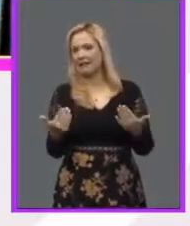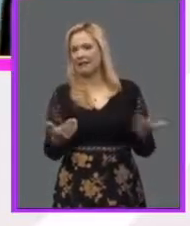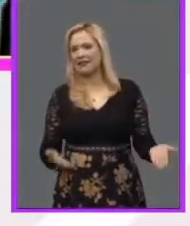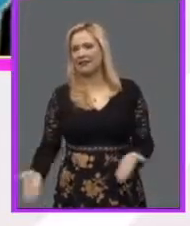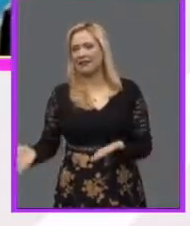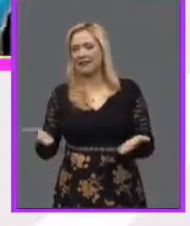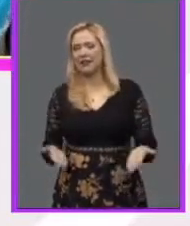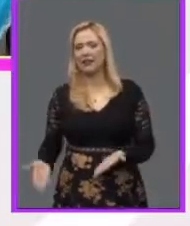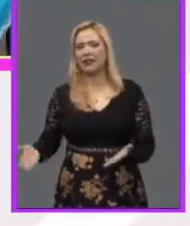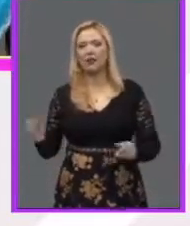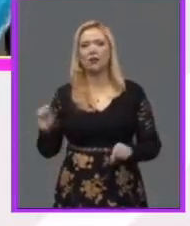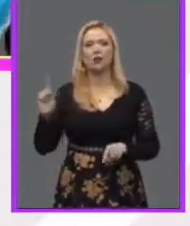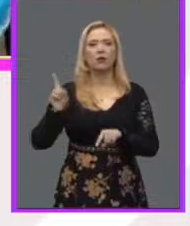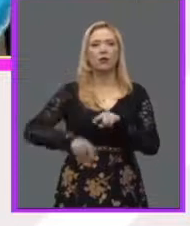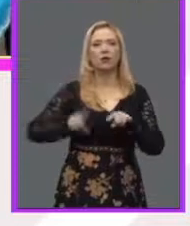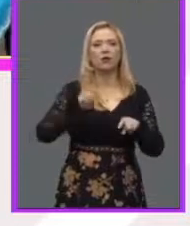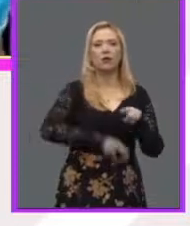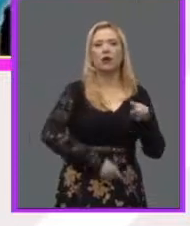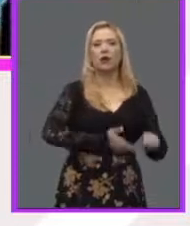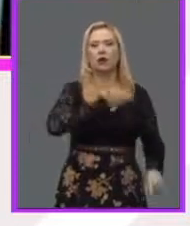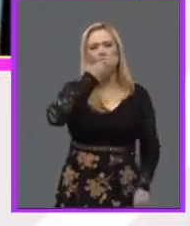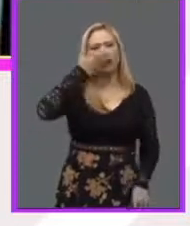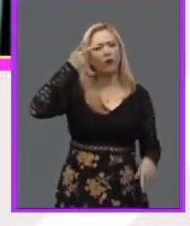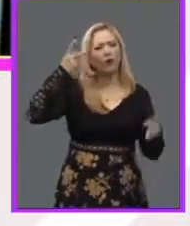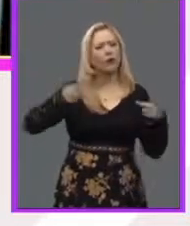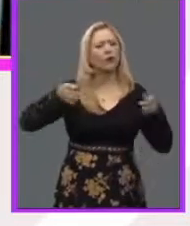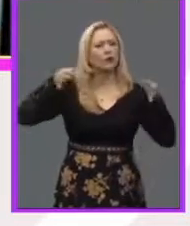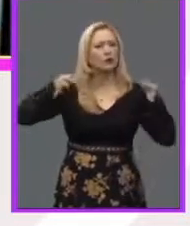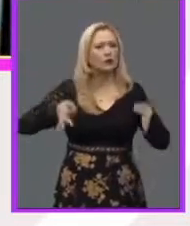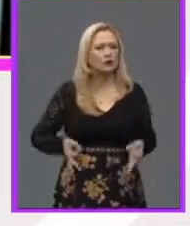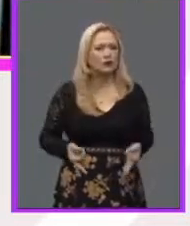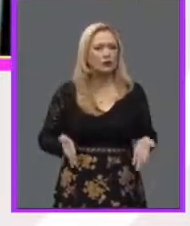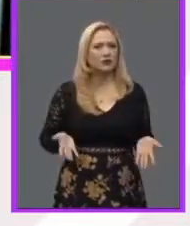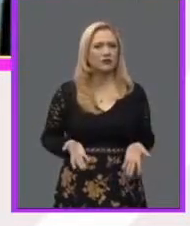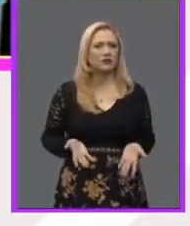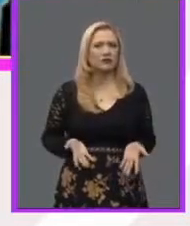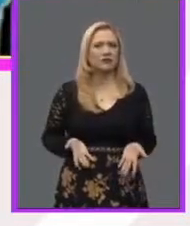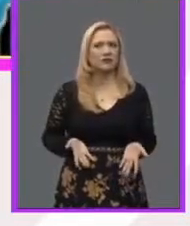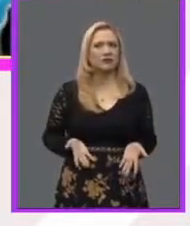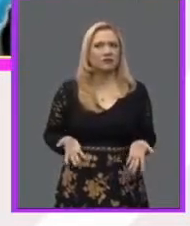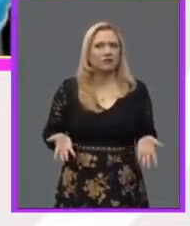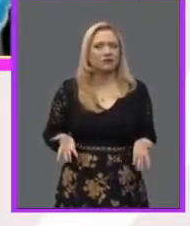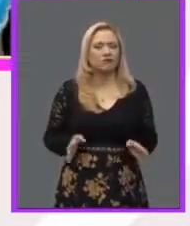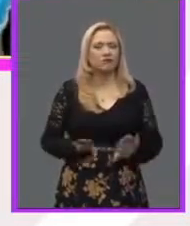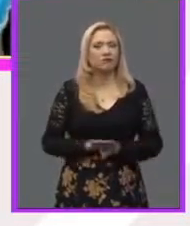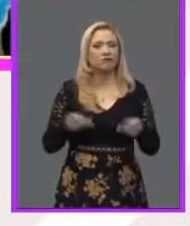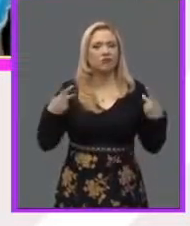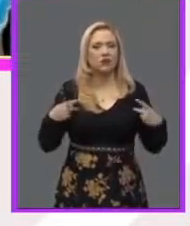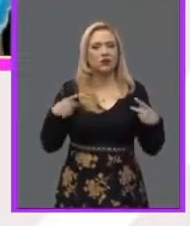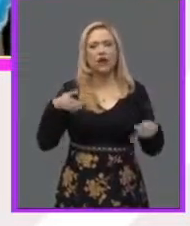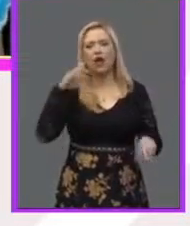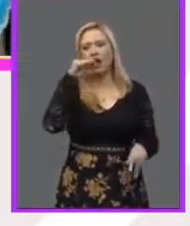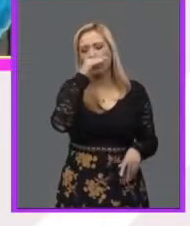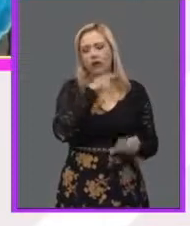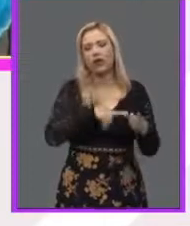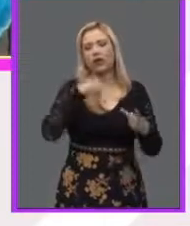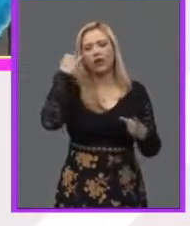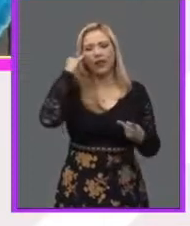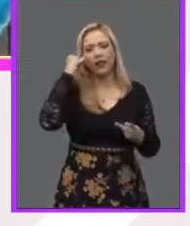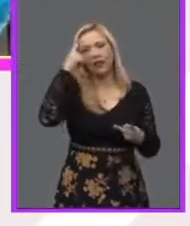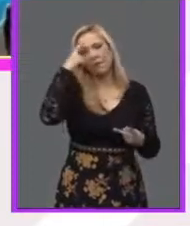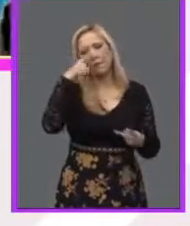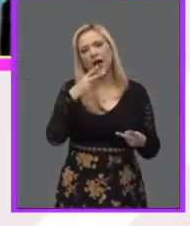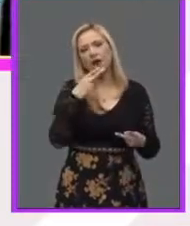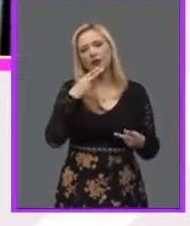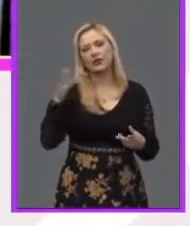turistas y empiezan a eliminar la identidad y la capacidad de agencia, sobre todo también de personas afro, de personas indígenas, ¿no? Sobre